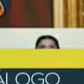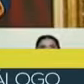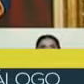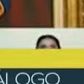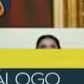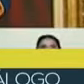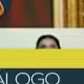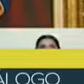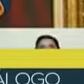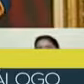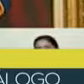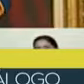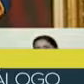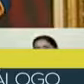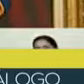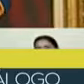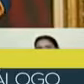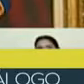etcétera.